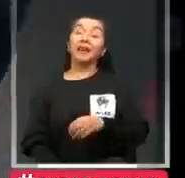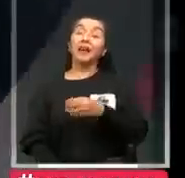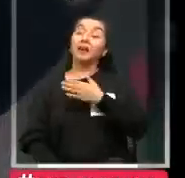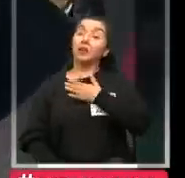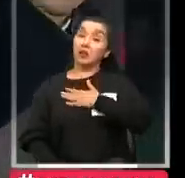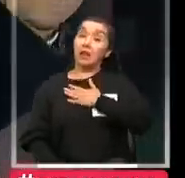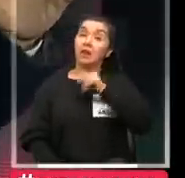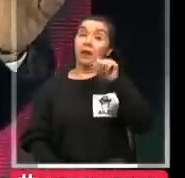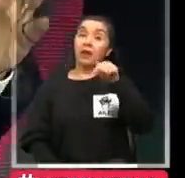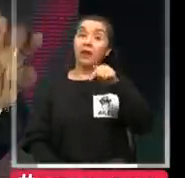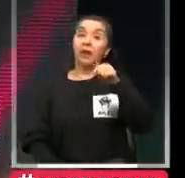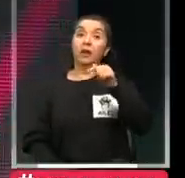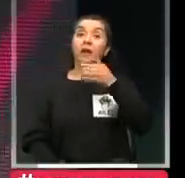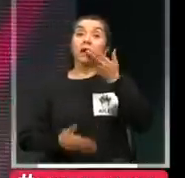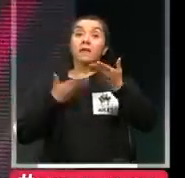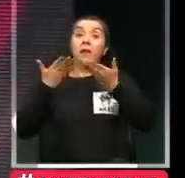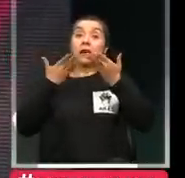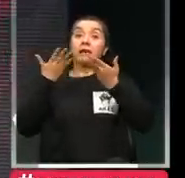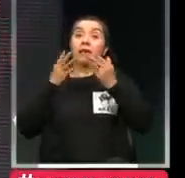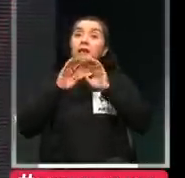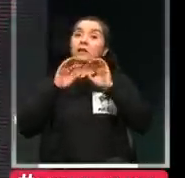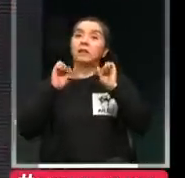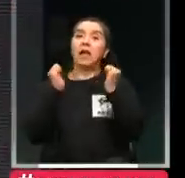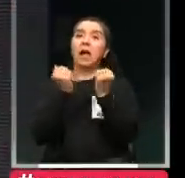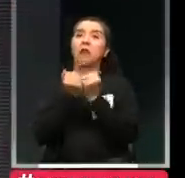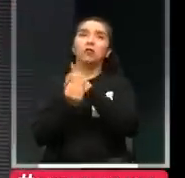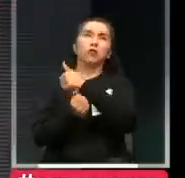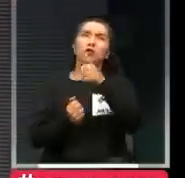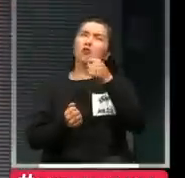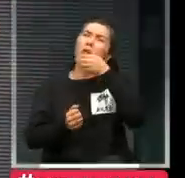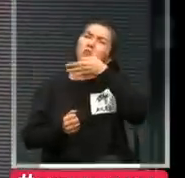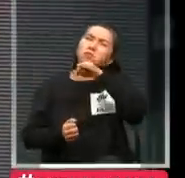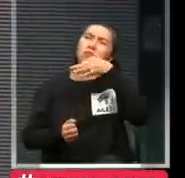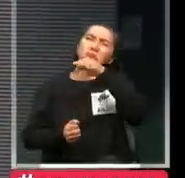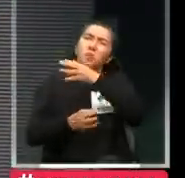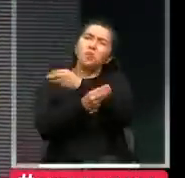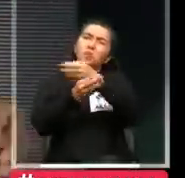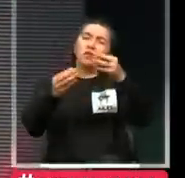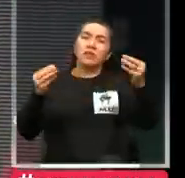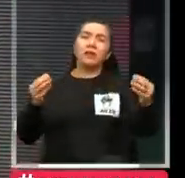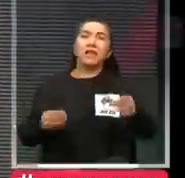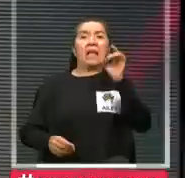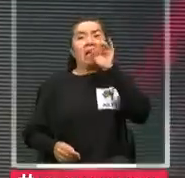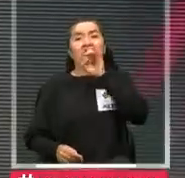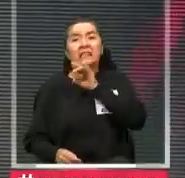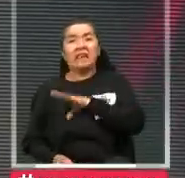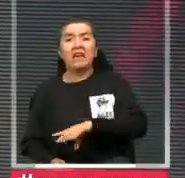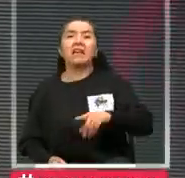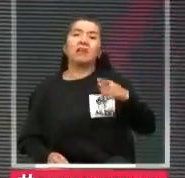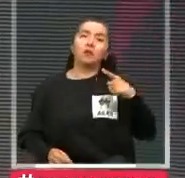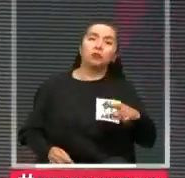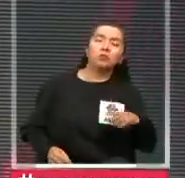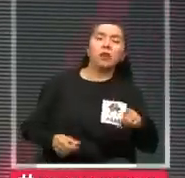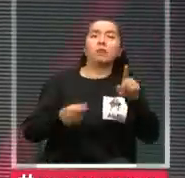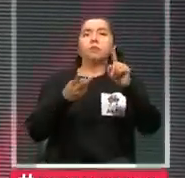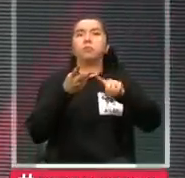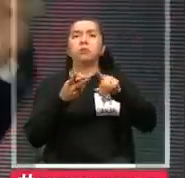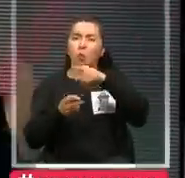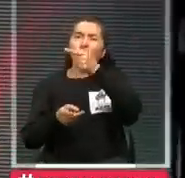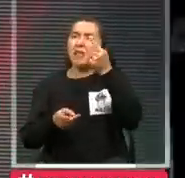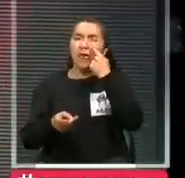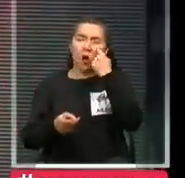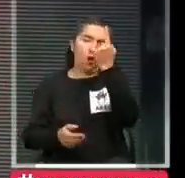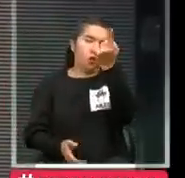Yo creo que ahora va a cantar todo el estadio. Yo los he presentado muchas veces en Chile, en Estados Unidos. Ustedes